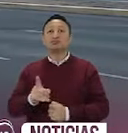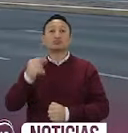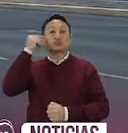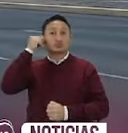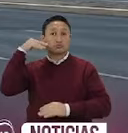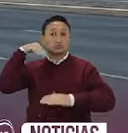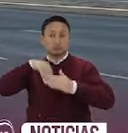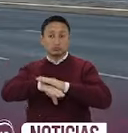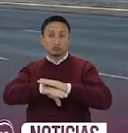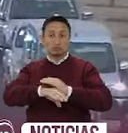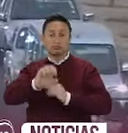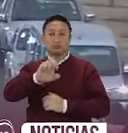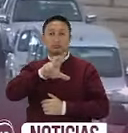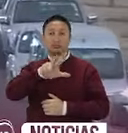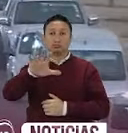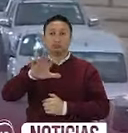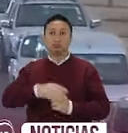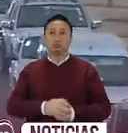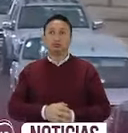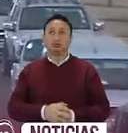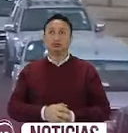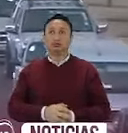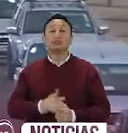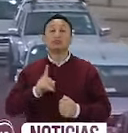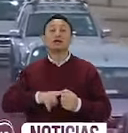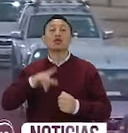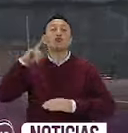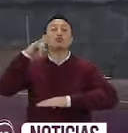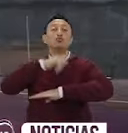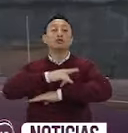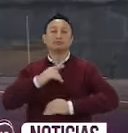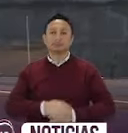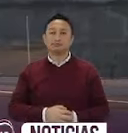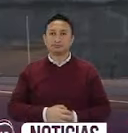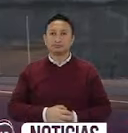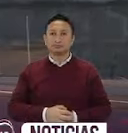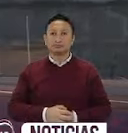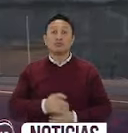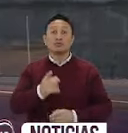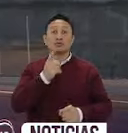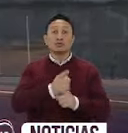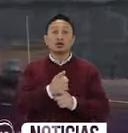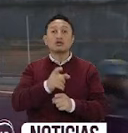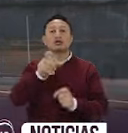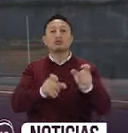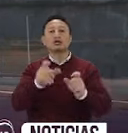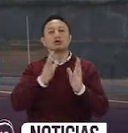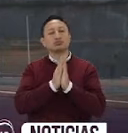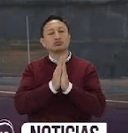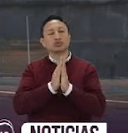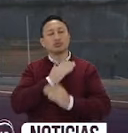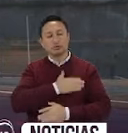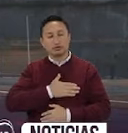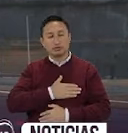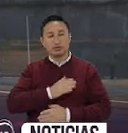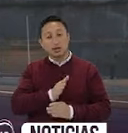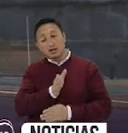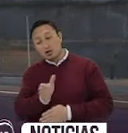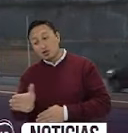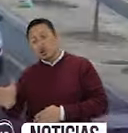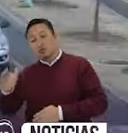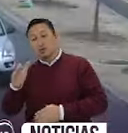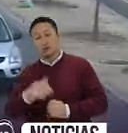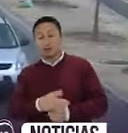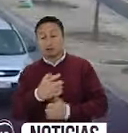Bolívar hasta la E35, en sentido Quito Aeropuerto. Por esta razón se recomienda a la ciudadanía tomar todas las precauciones para